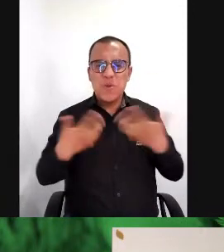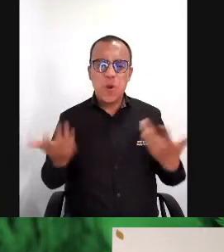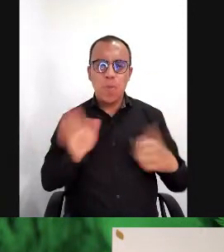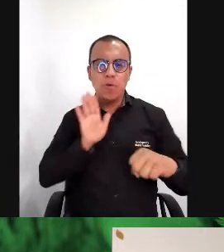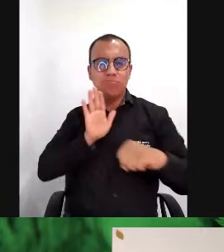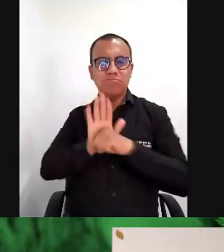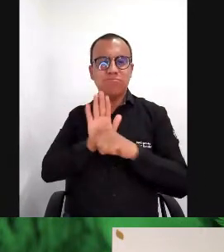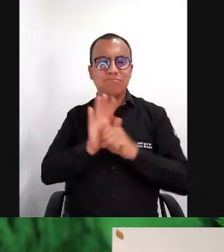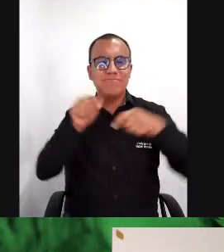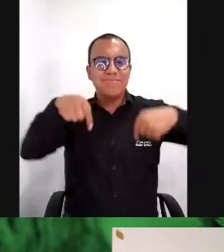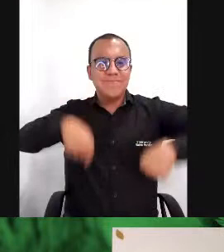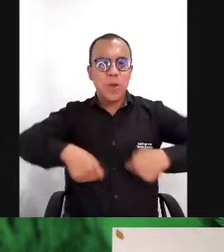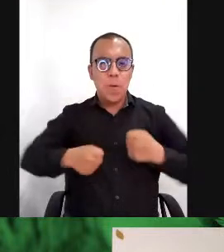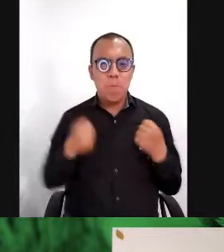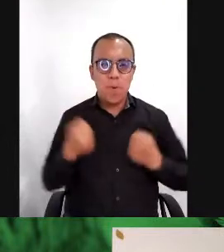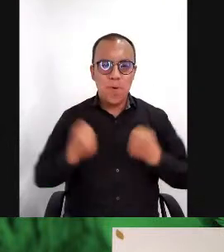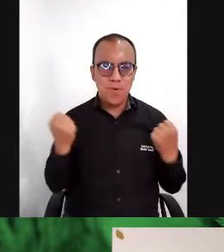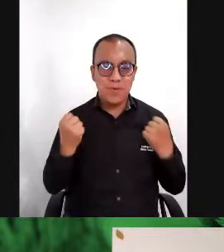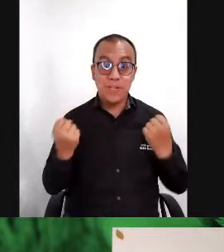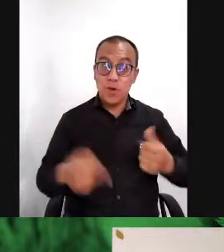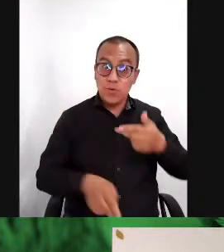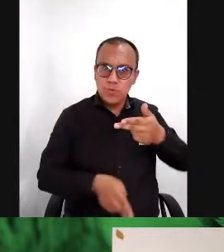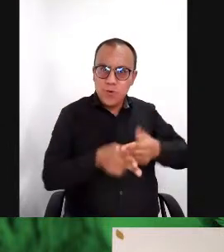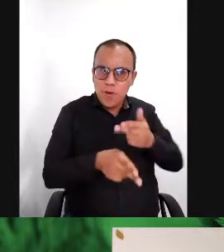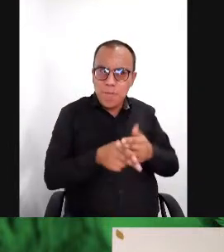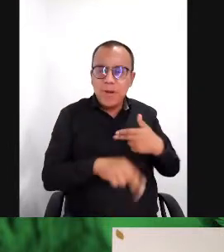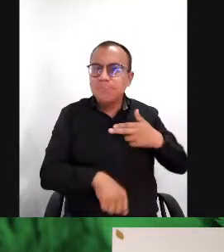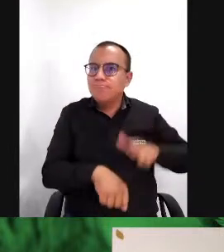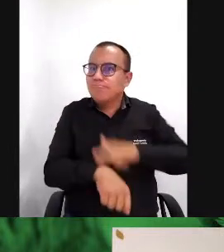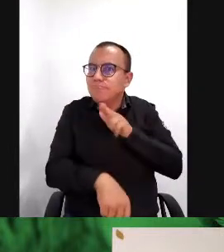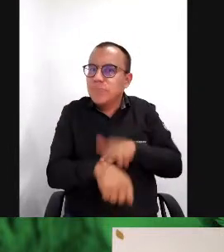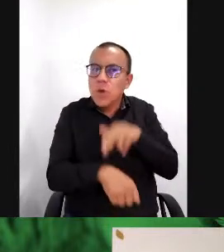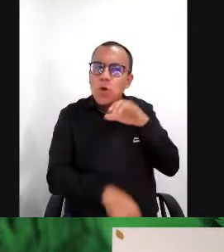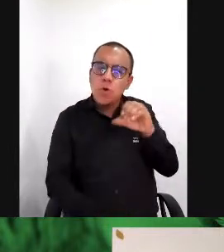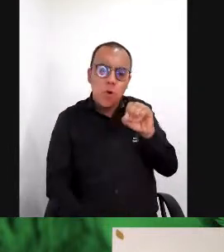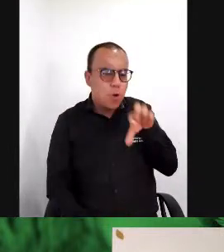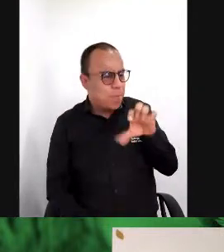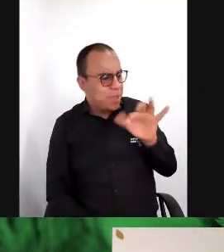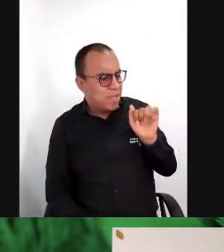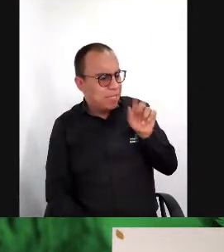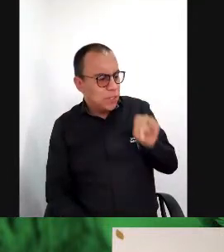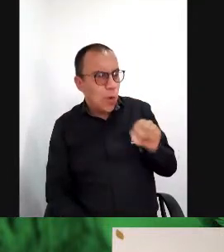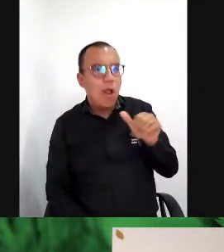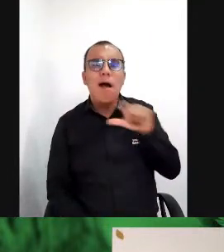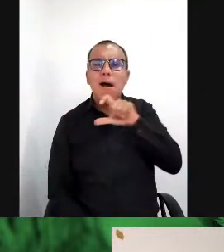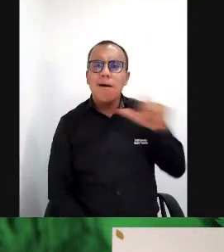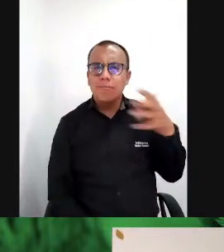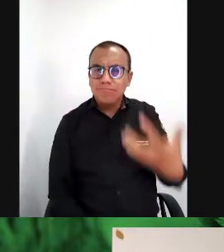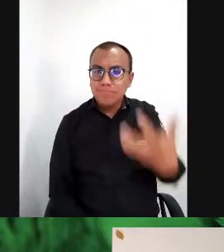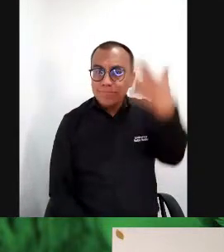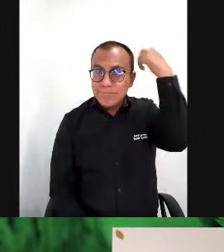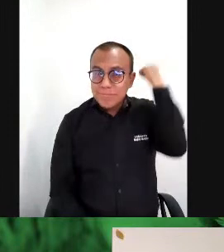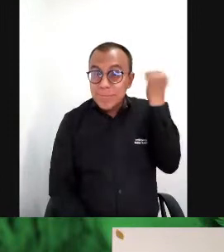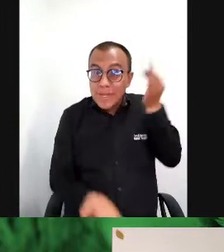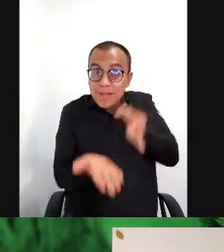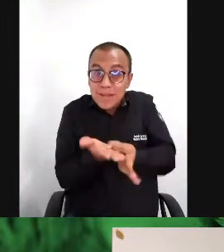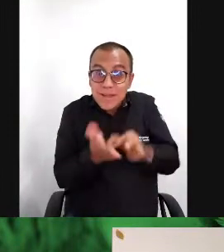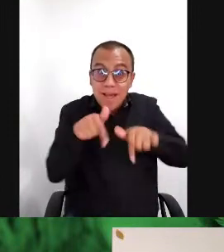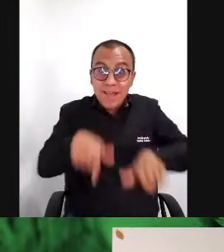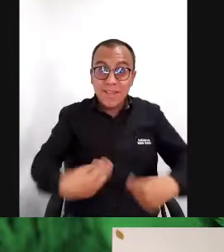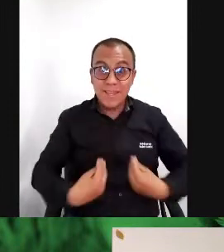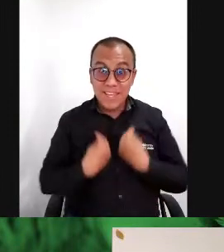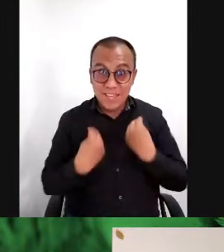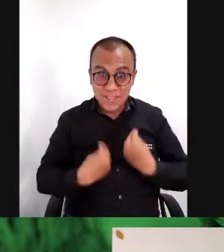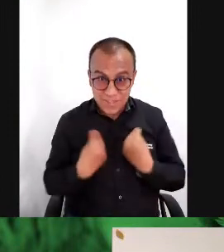El Sonotrichia capensis, cuyo nombre común en Bogotá recuerda la forma como los capitalinos de antaño se referían a quienes estuvieran medio